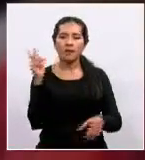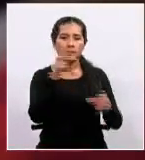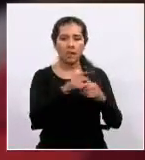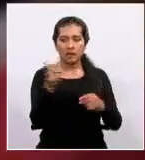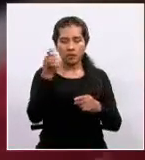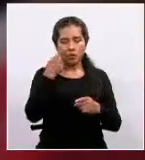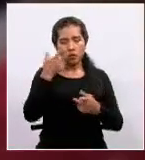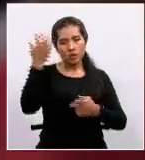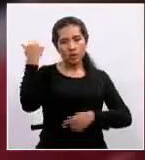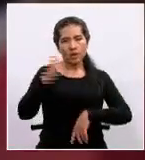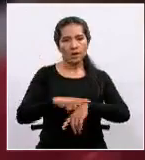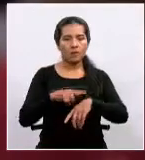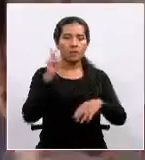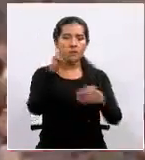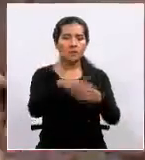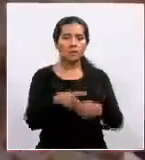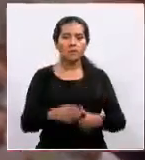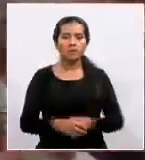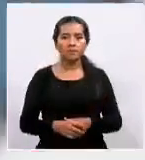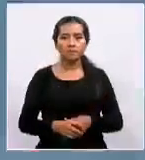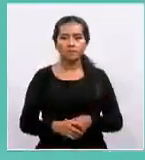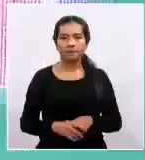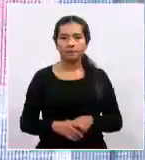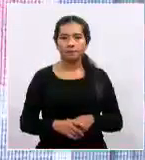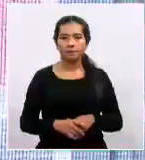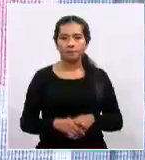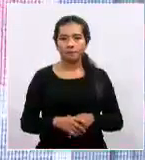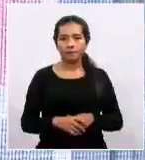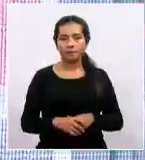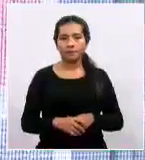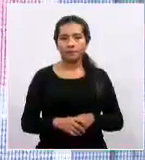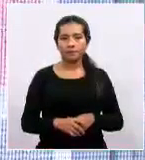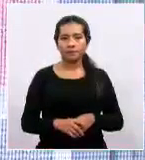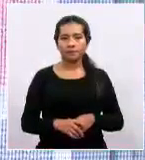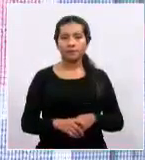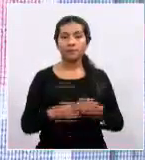aquellos hechos. Valoración positiva.